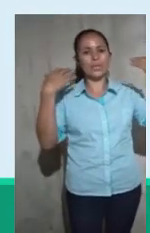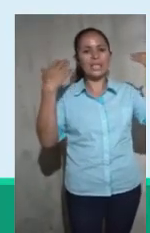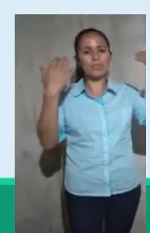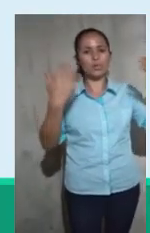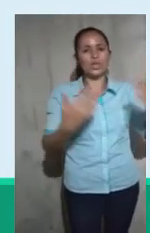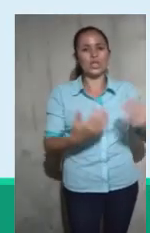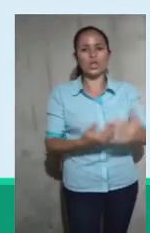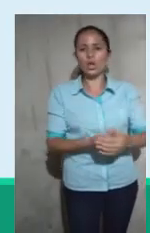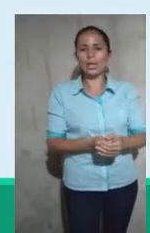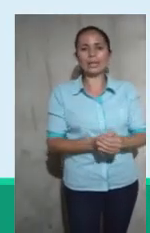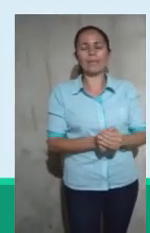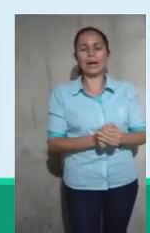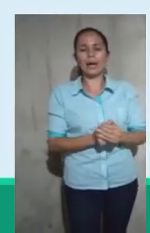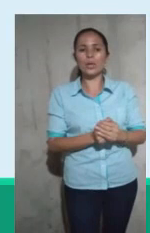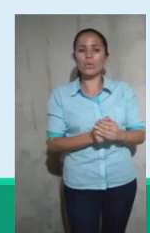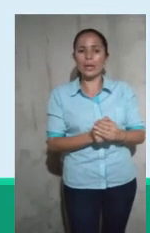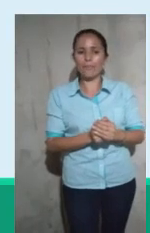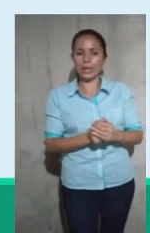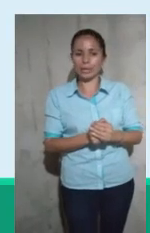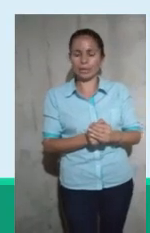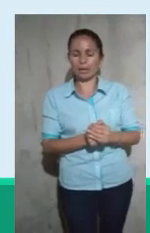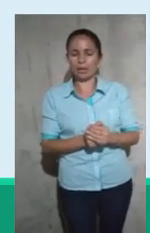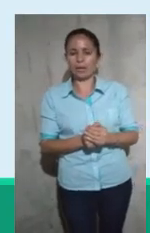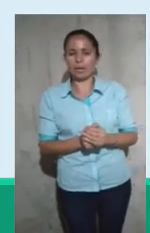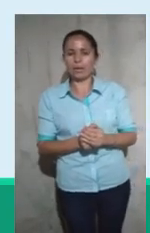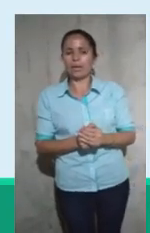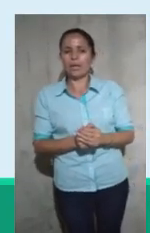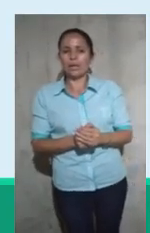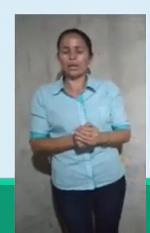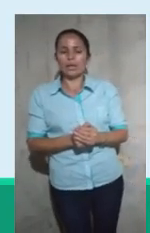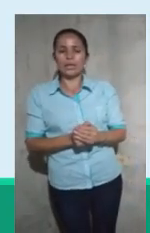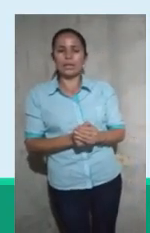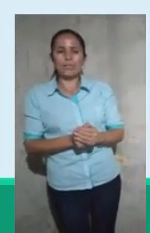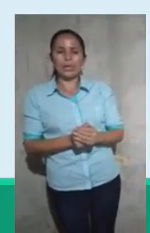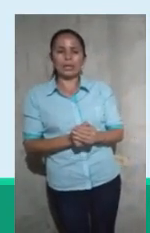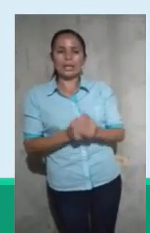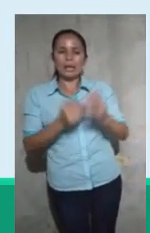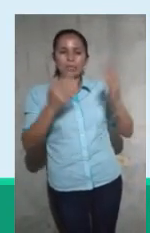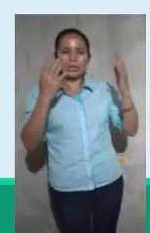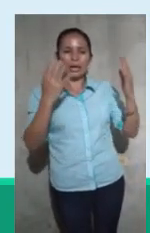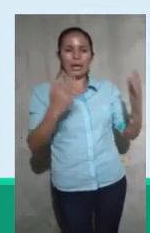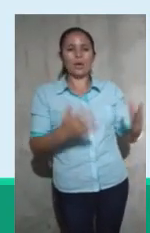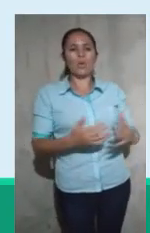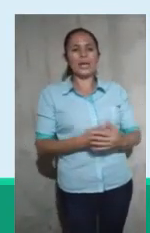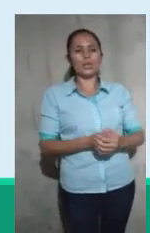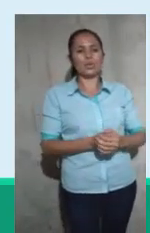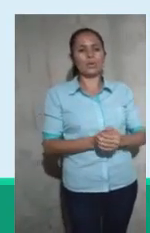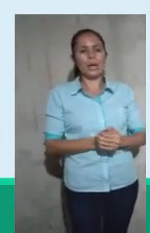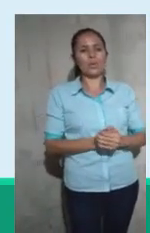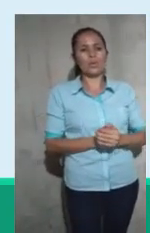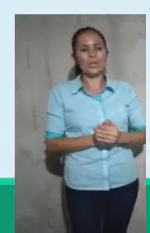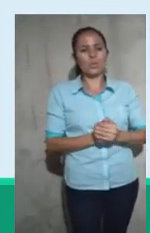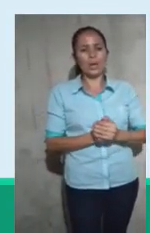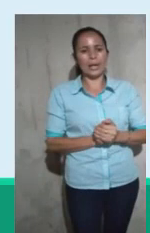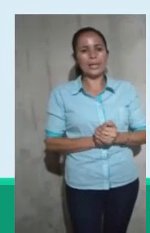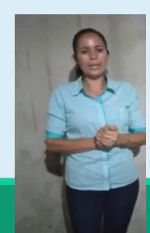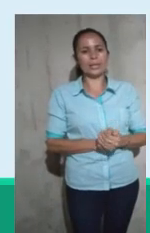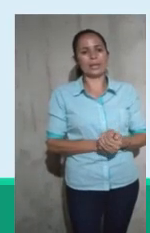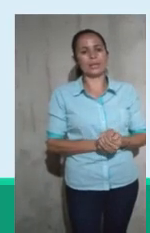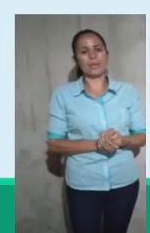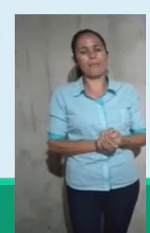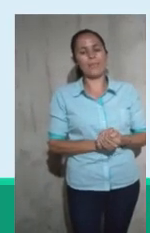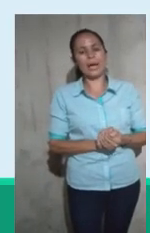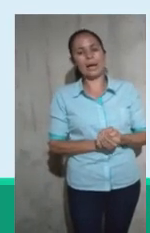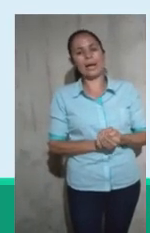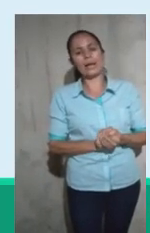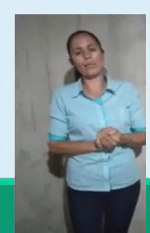nuestra disposición a trabajar en una empresa. Y también tenemos acá cuáles son algunas